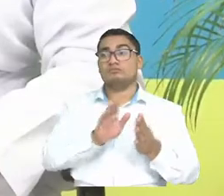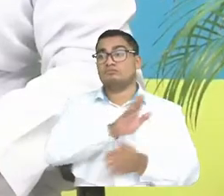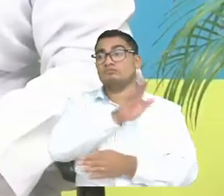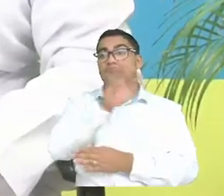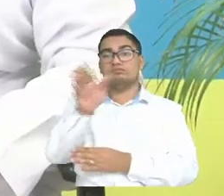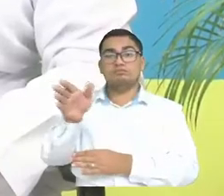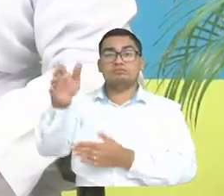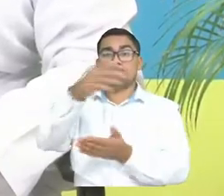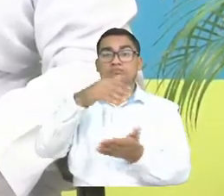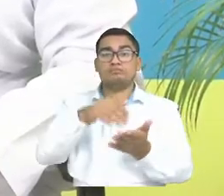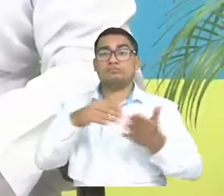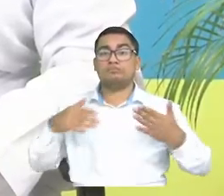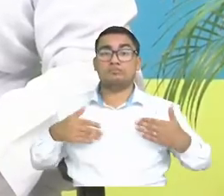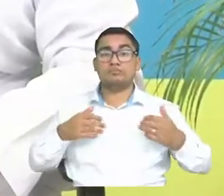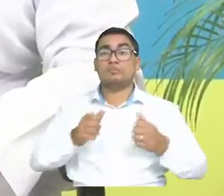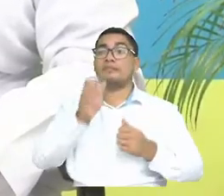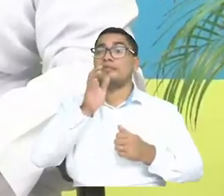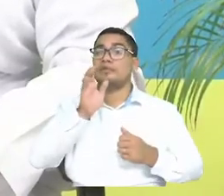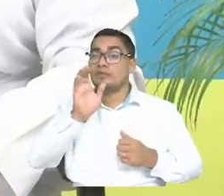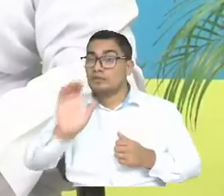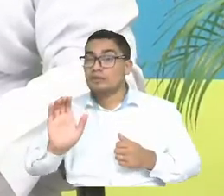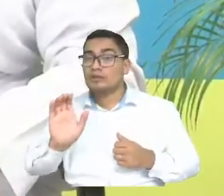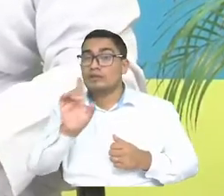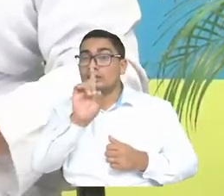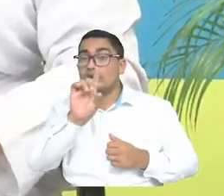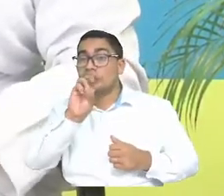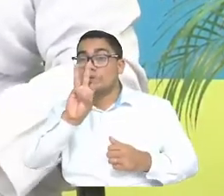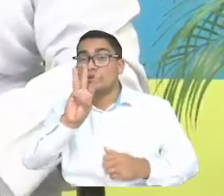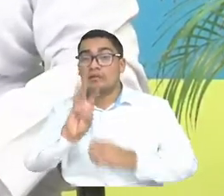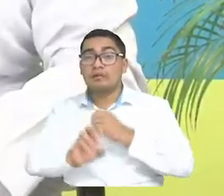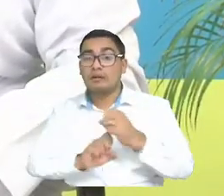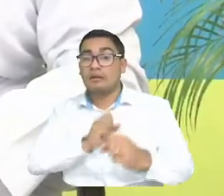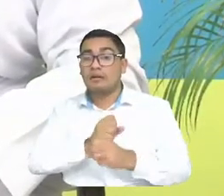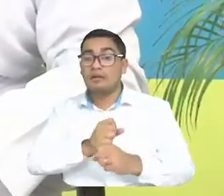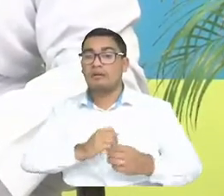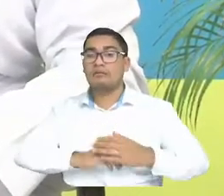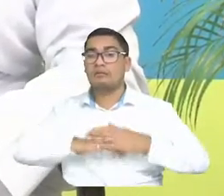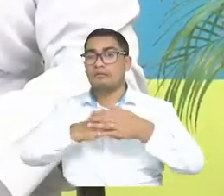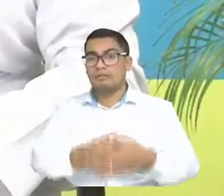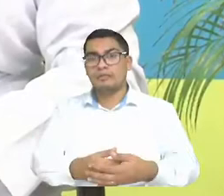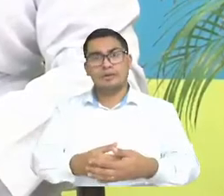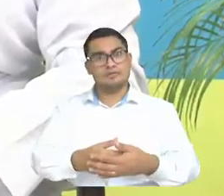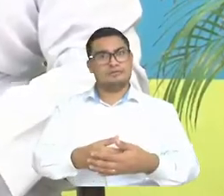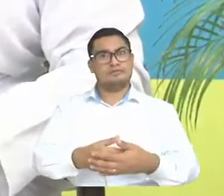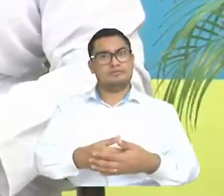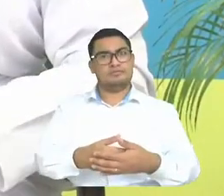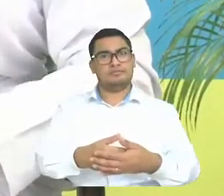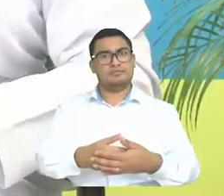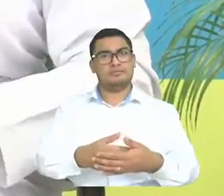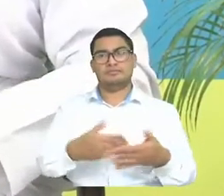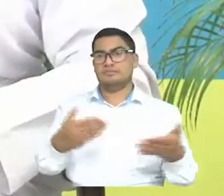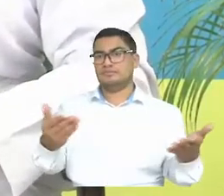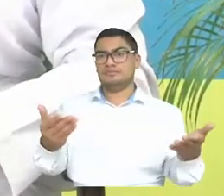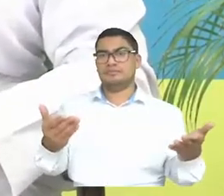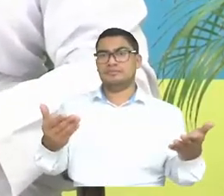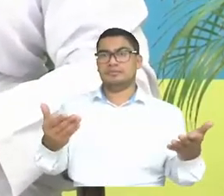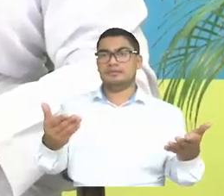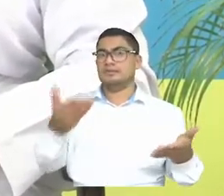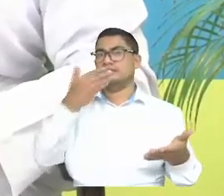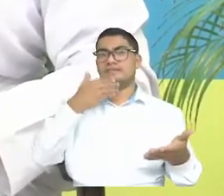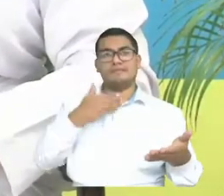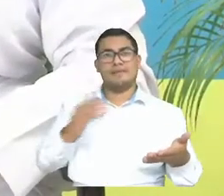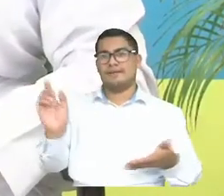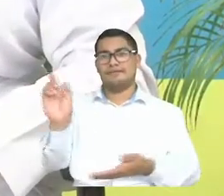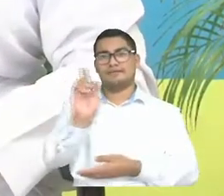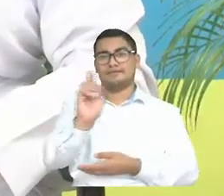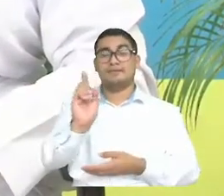han visto casos de niñas a los 13 años, con embarazos a los 13 años, ¿verdad? Entonces, estos embarazos no son adecuados